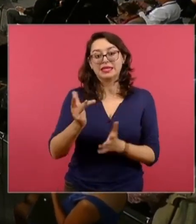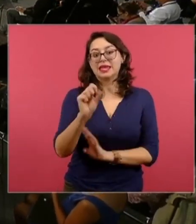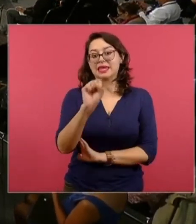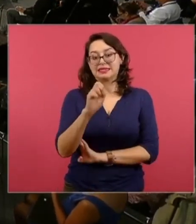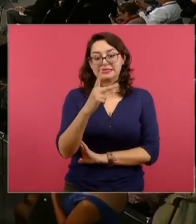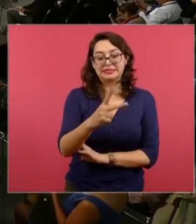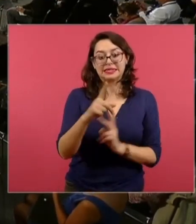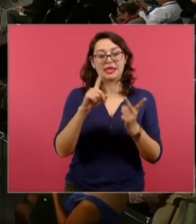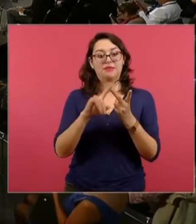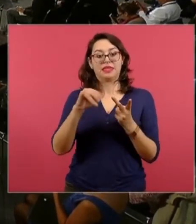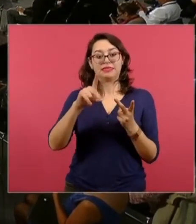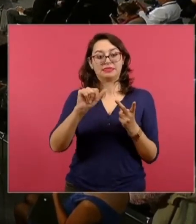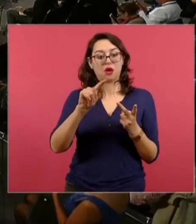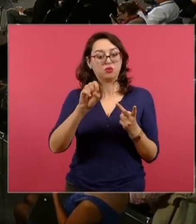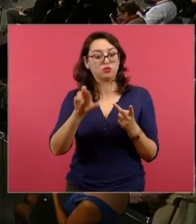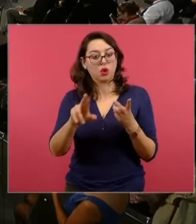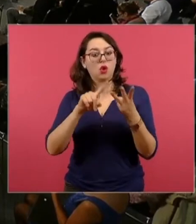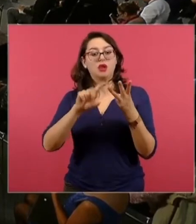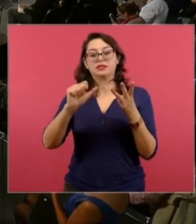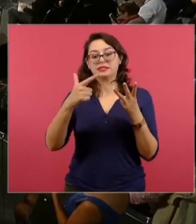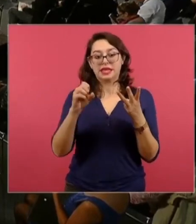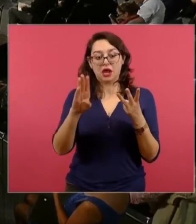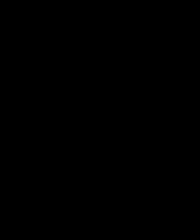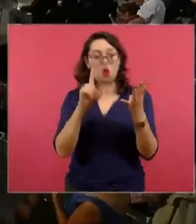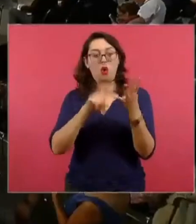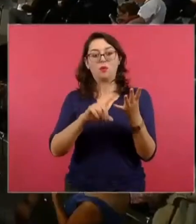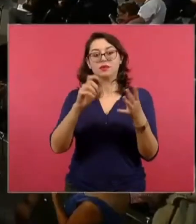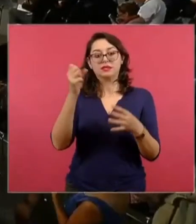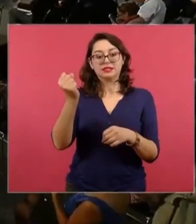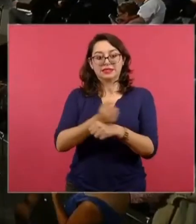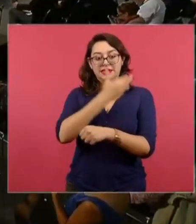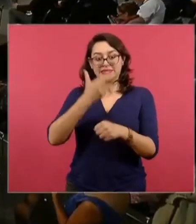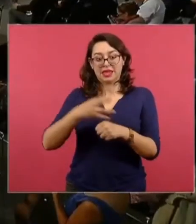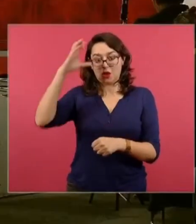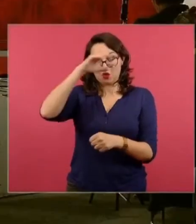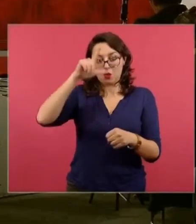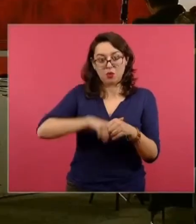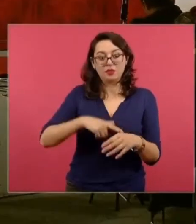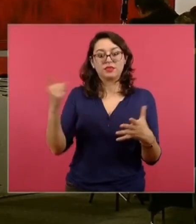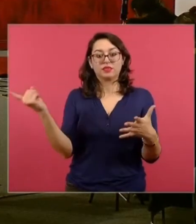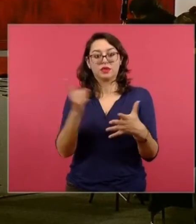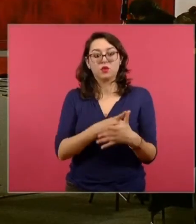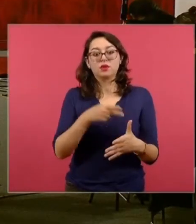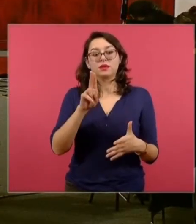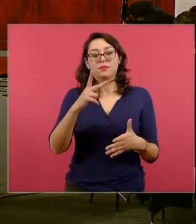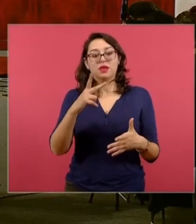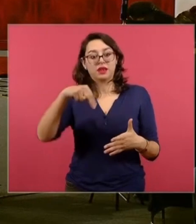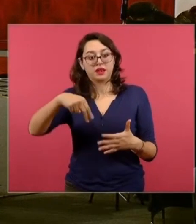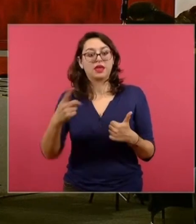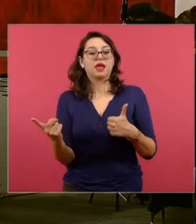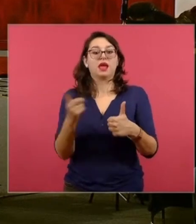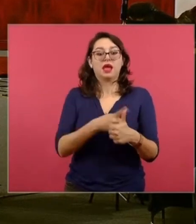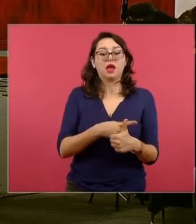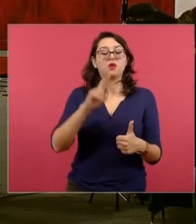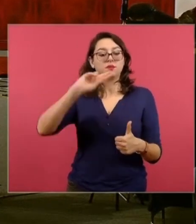Pública, Indautor, Segov, la Secretaría de Cultura, la Universidad Pedagógica Nacional, la Benemérita Universidad Autónoma